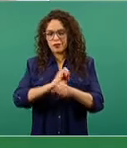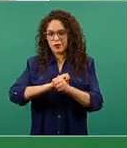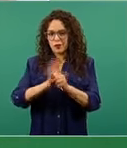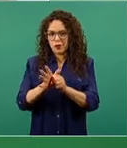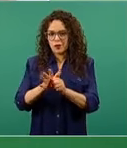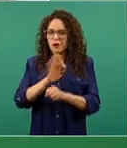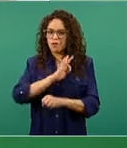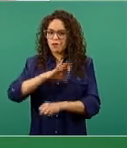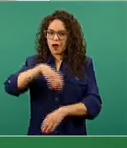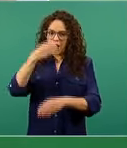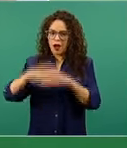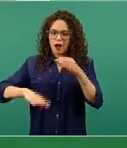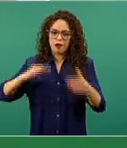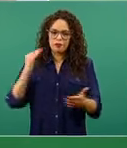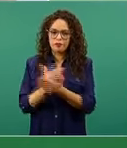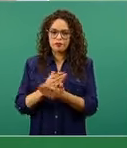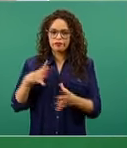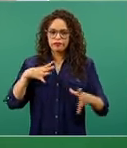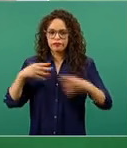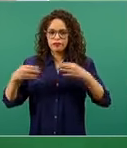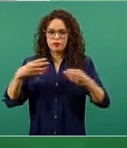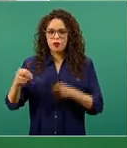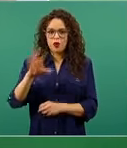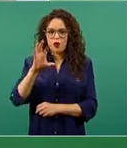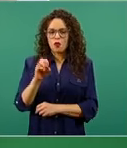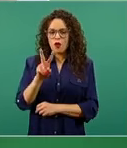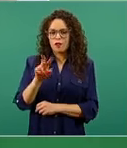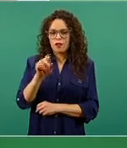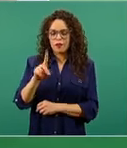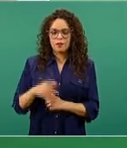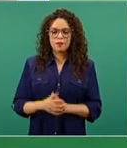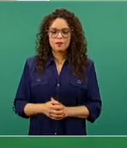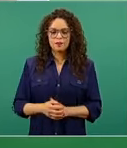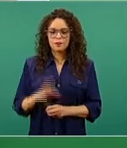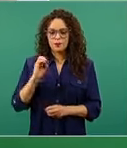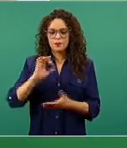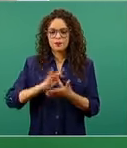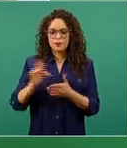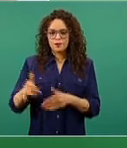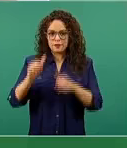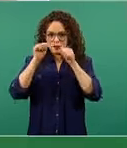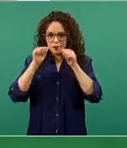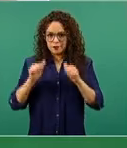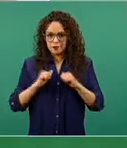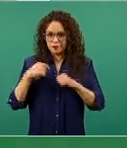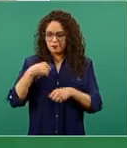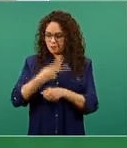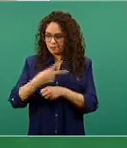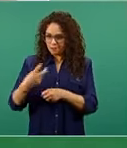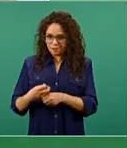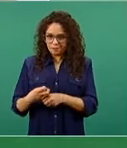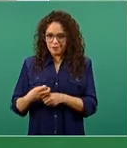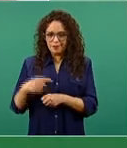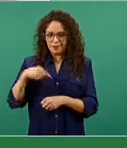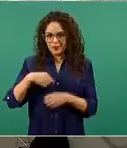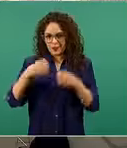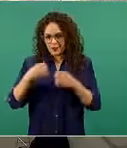terminemos con la transmisión del coronavirus. Les agradezco mucho el favor, su atención, su invitación y sigo a sus órdenes. Muchísimas